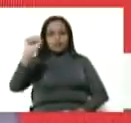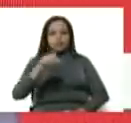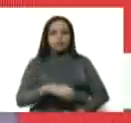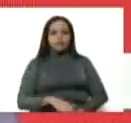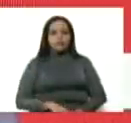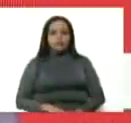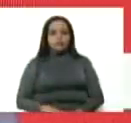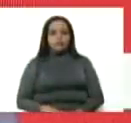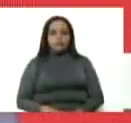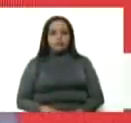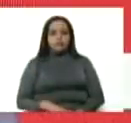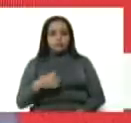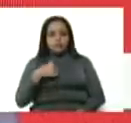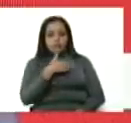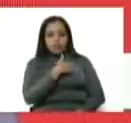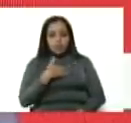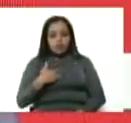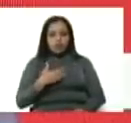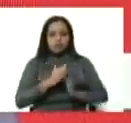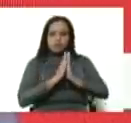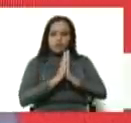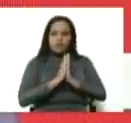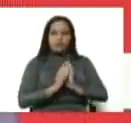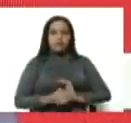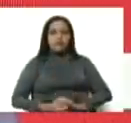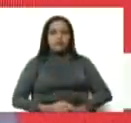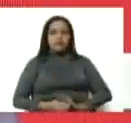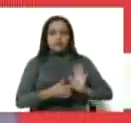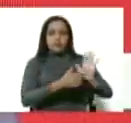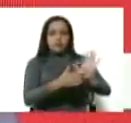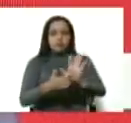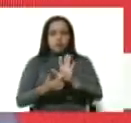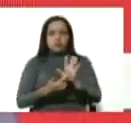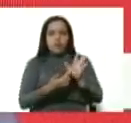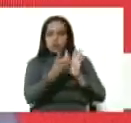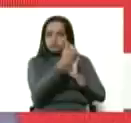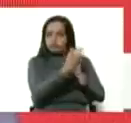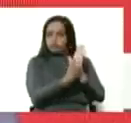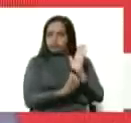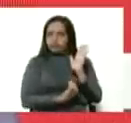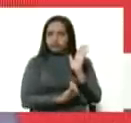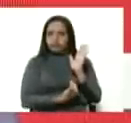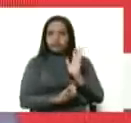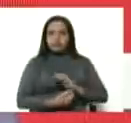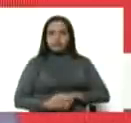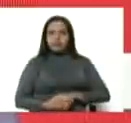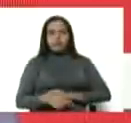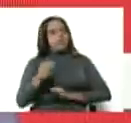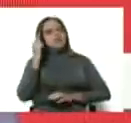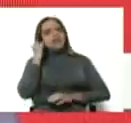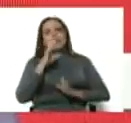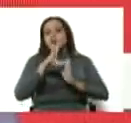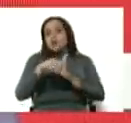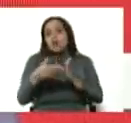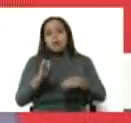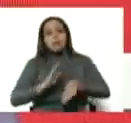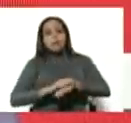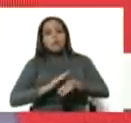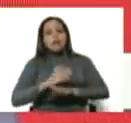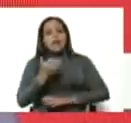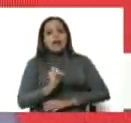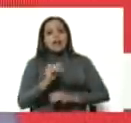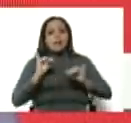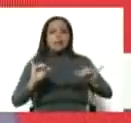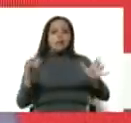Moros. Yo quiero, por favor, el prontuario, mostrarlo en pantalla, de esta señora pandillera, porque forma parte de la